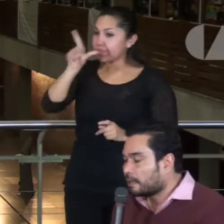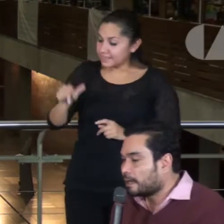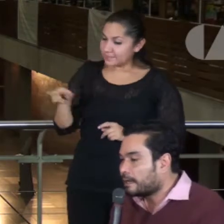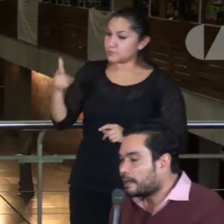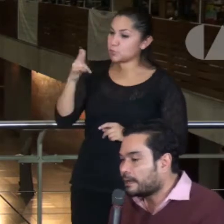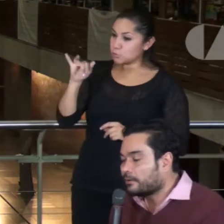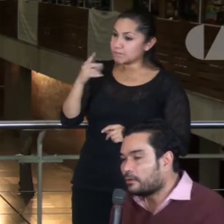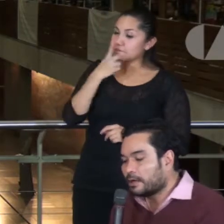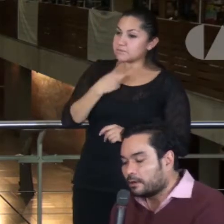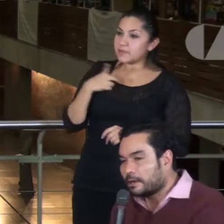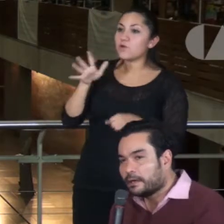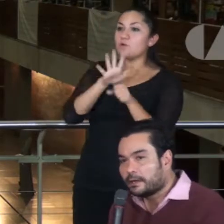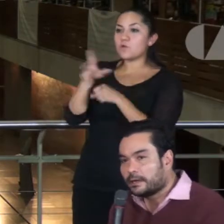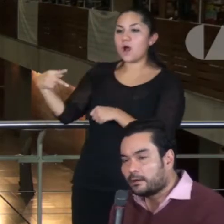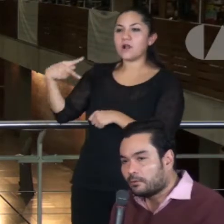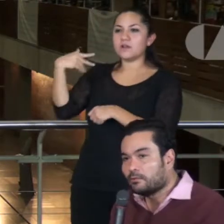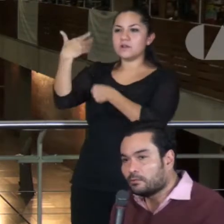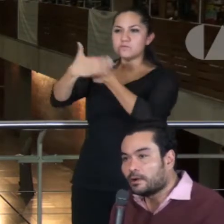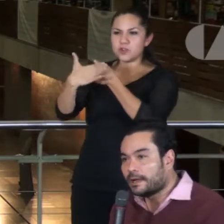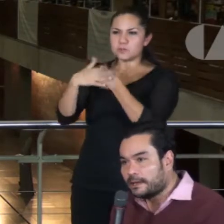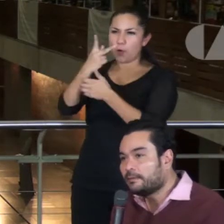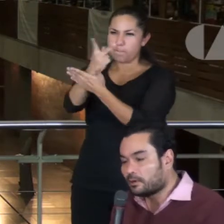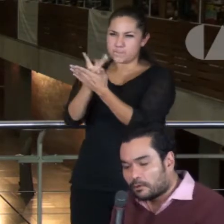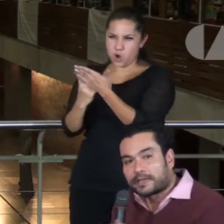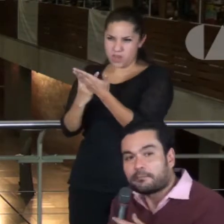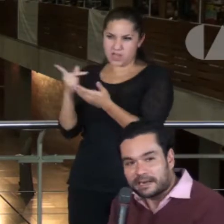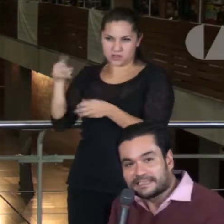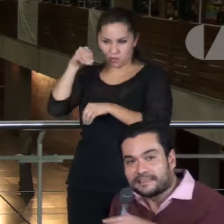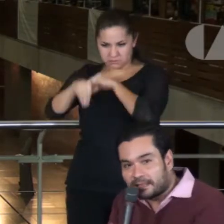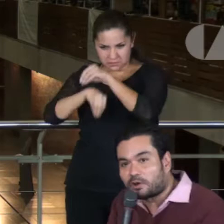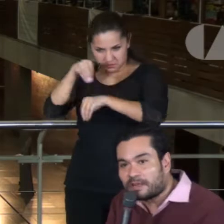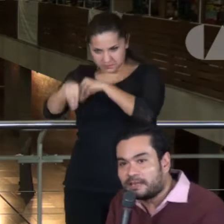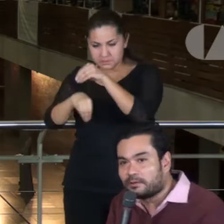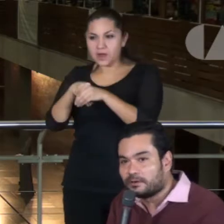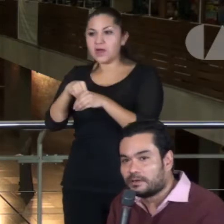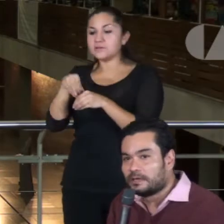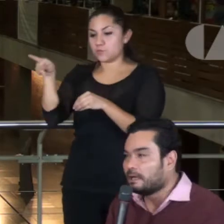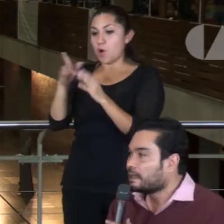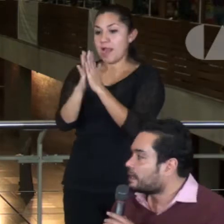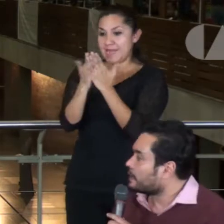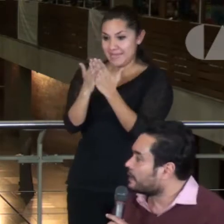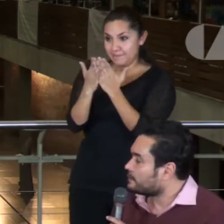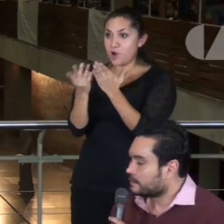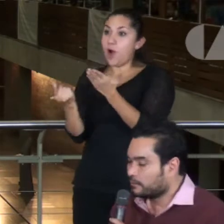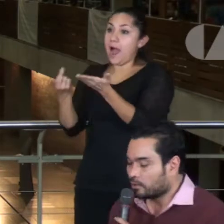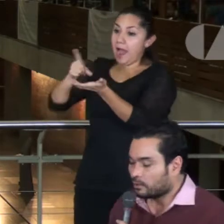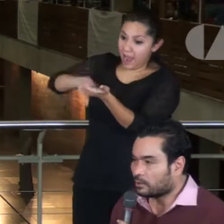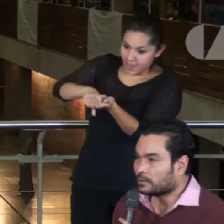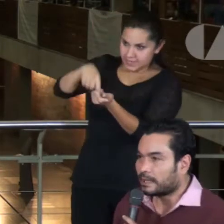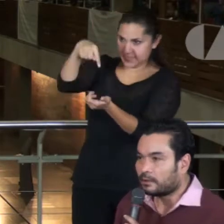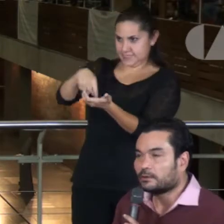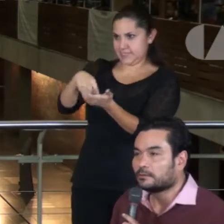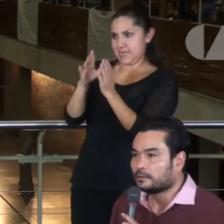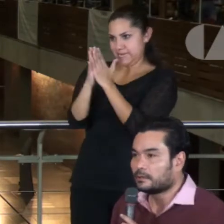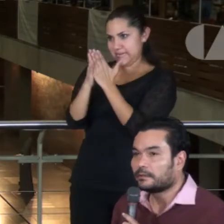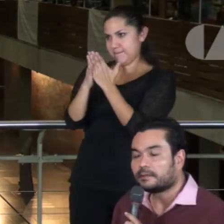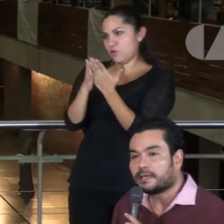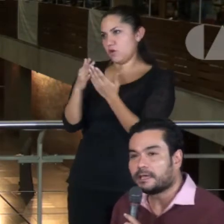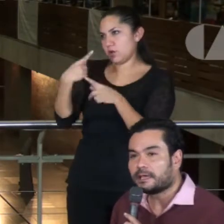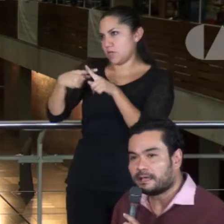que era un libro que aparece dentro del libro que escribió teo